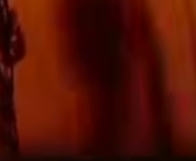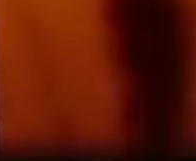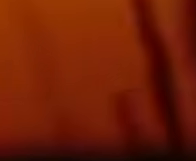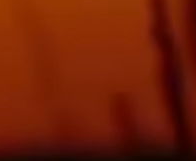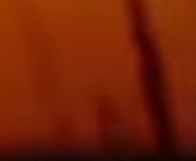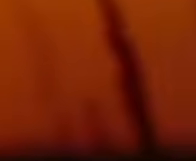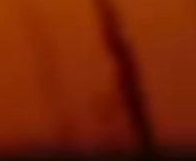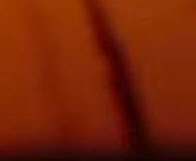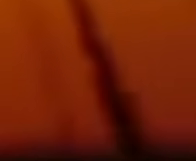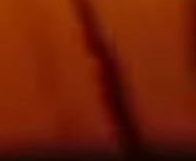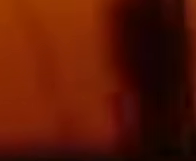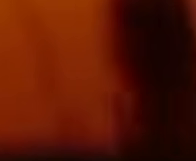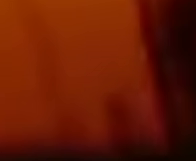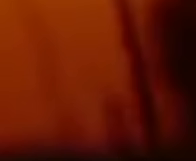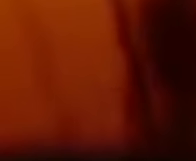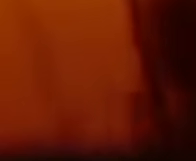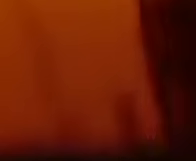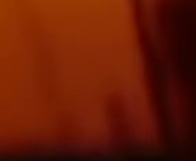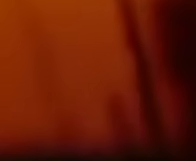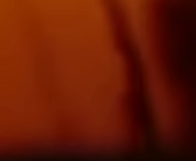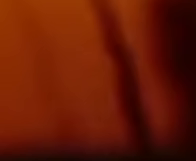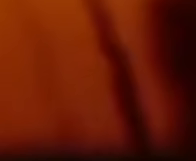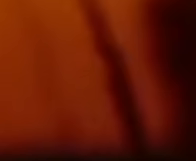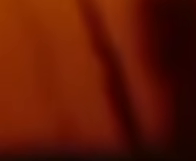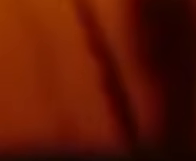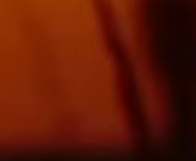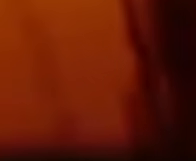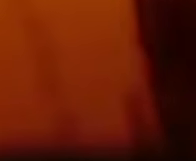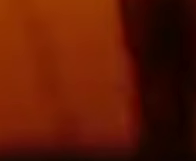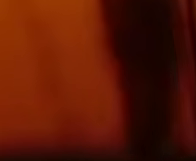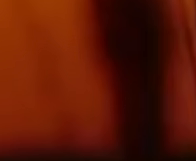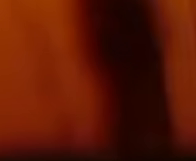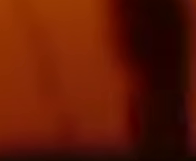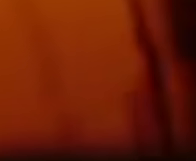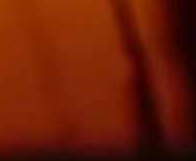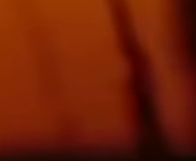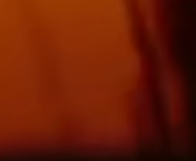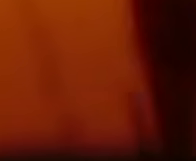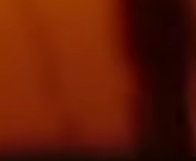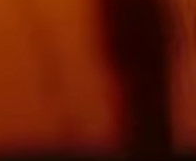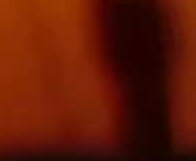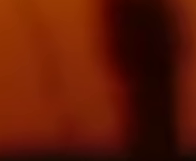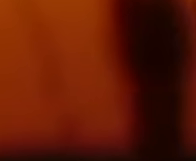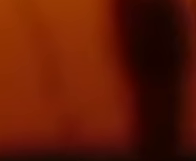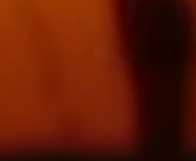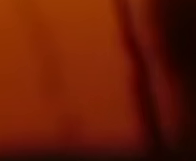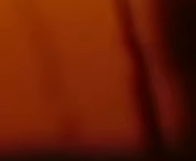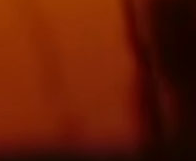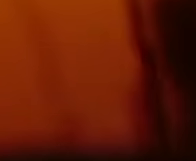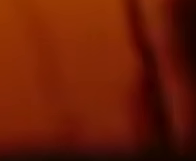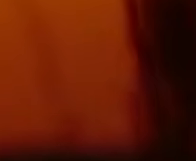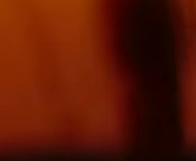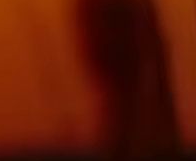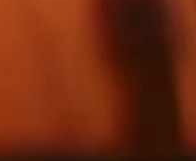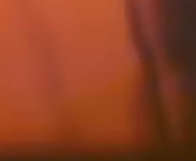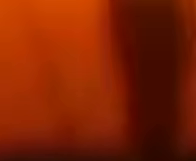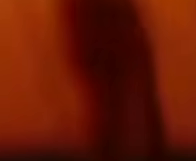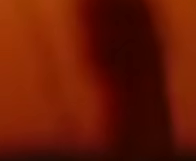Porque una familia unida es amor y felicidad. Pero yo y mi casa serviremos a Jehová.